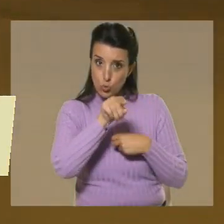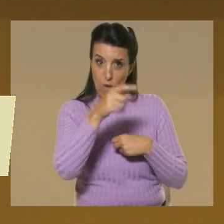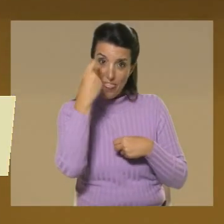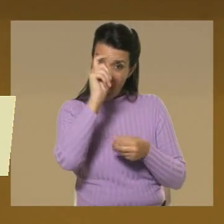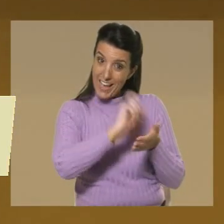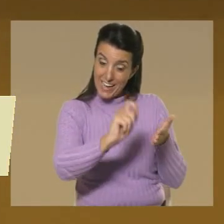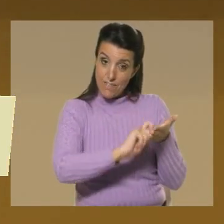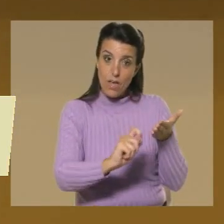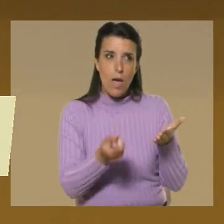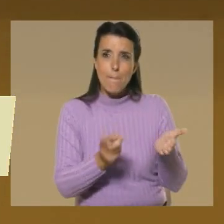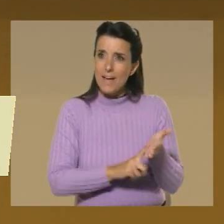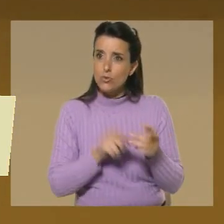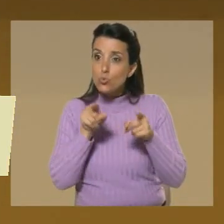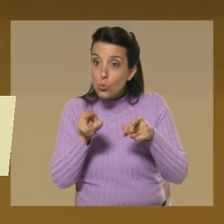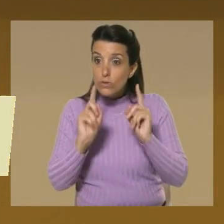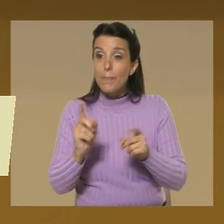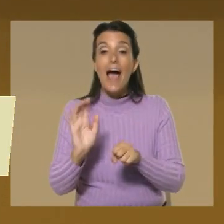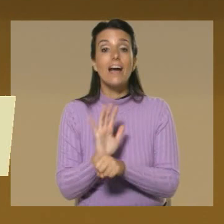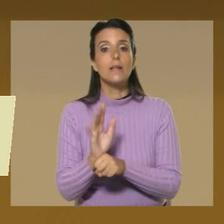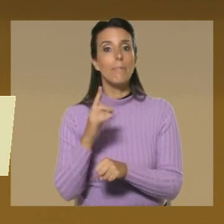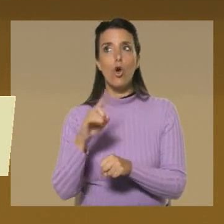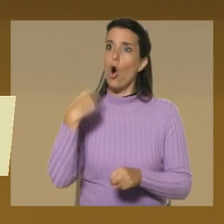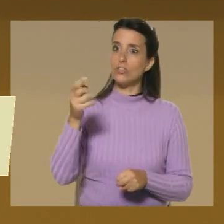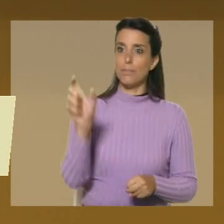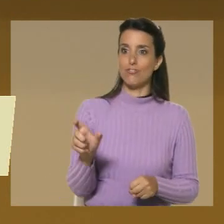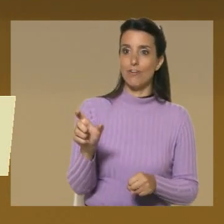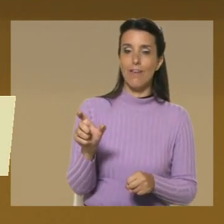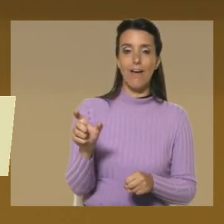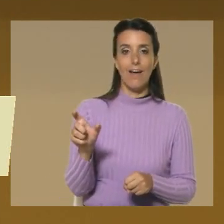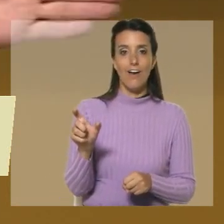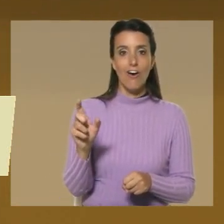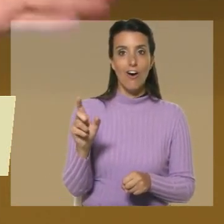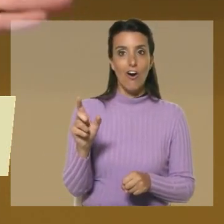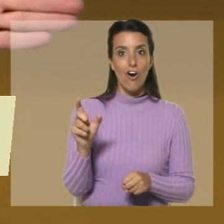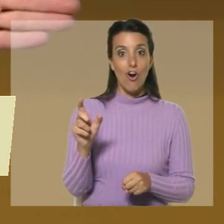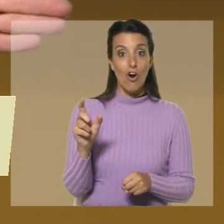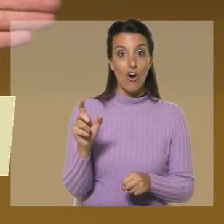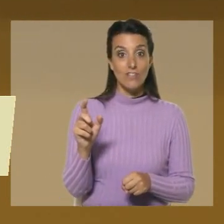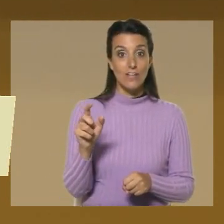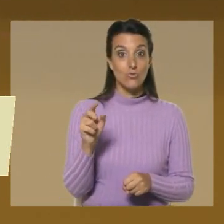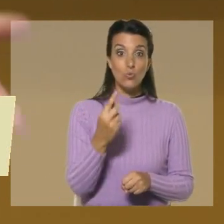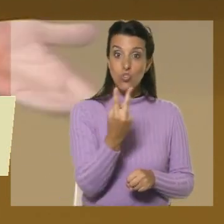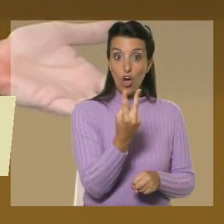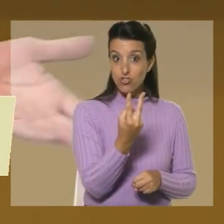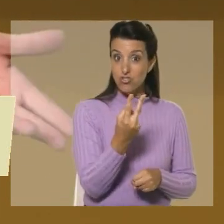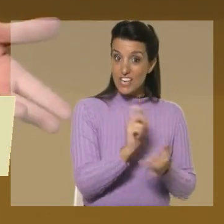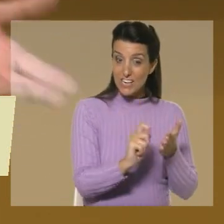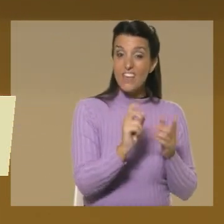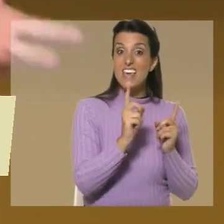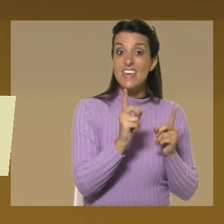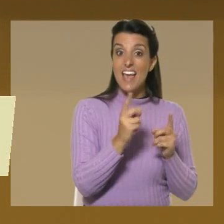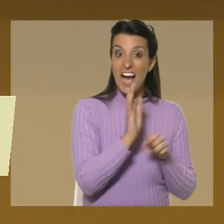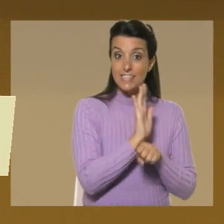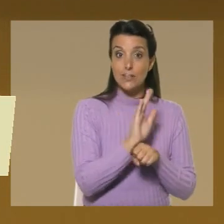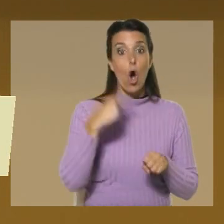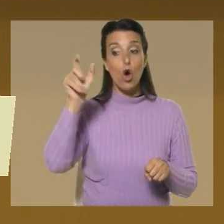y la actriz y hay un tercero, ¿no?, en ese triángulo del cual dos sos vos, que es la dirección, ¿no? ¿Cómo